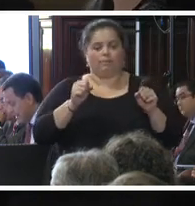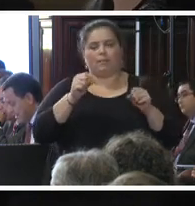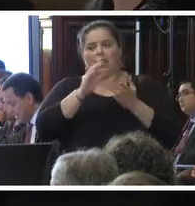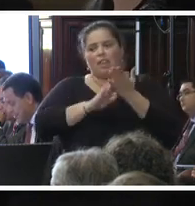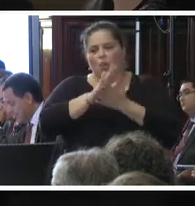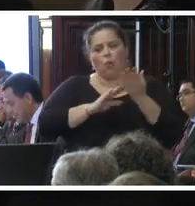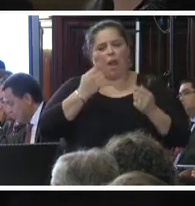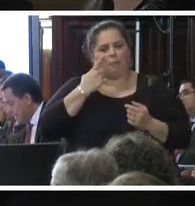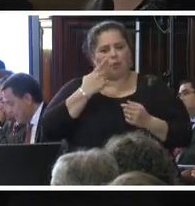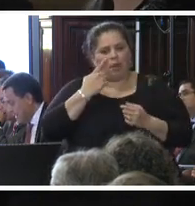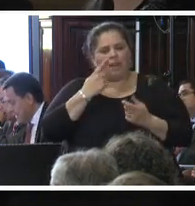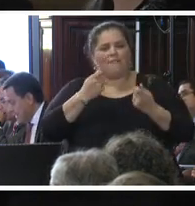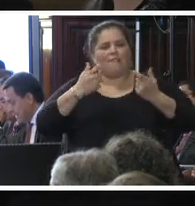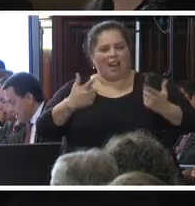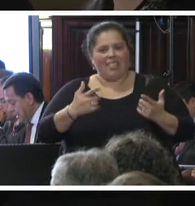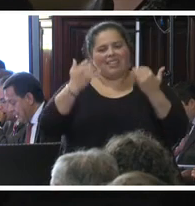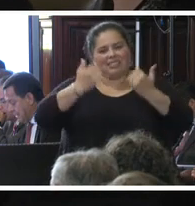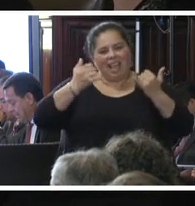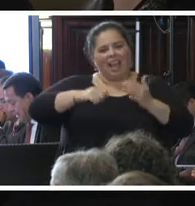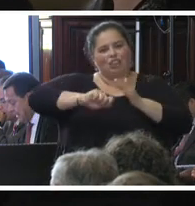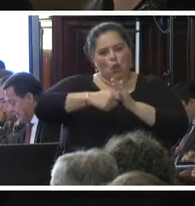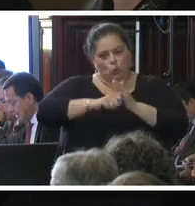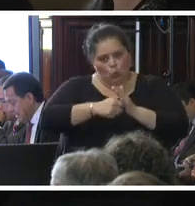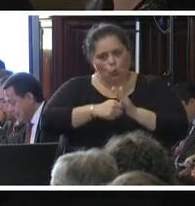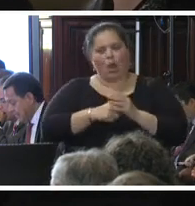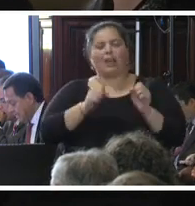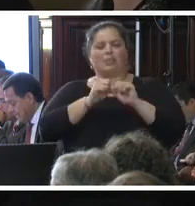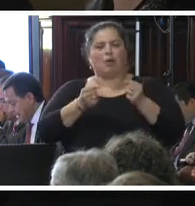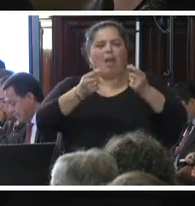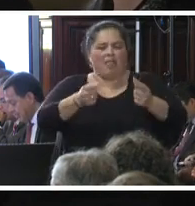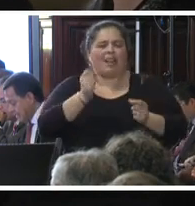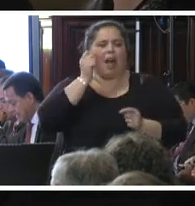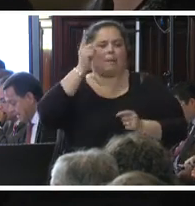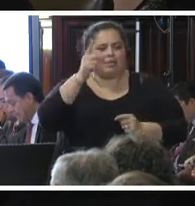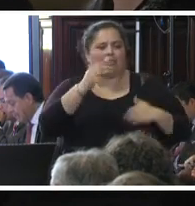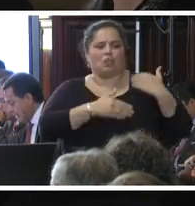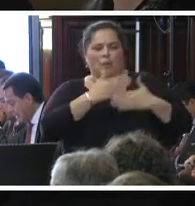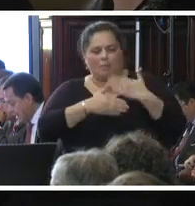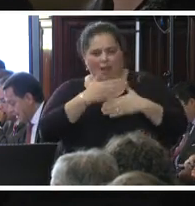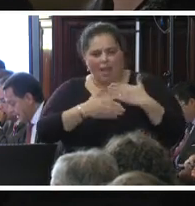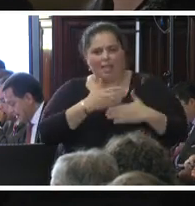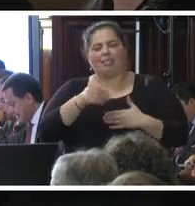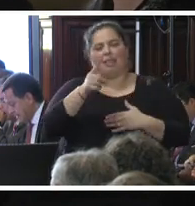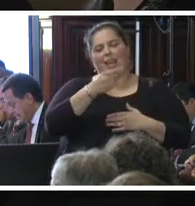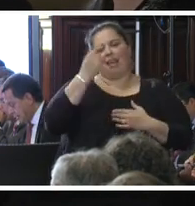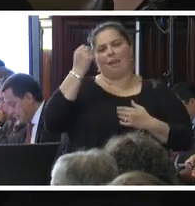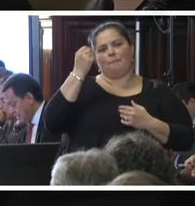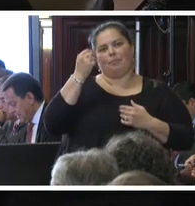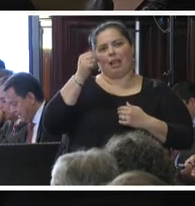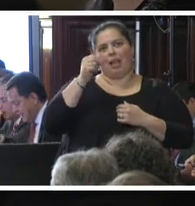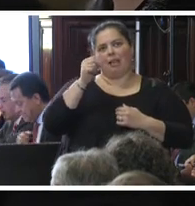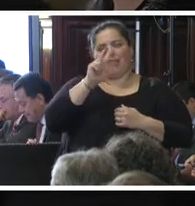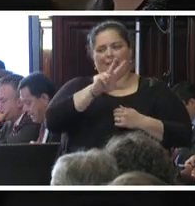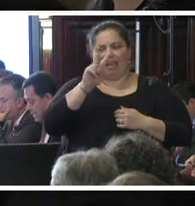será válida si existió tortura, que se imparta capacitación permanente en las Procuradurías Generales de la República y las de las 32